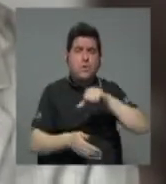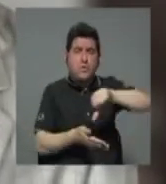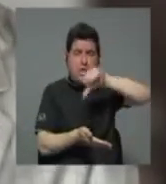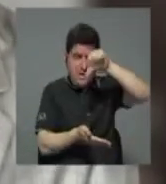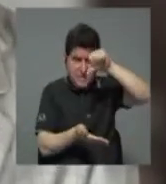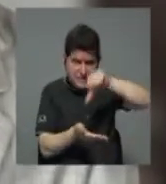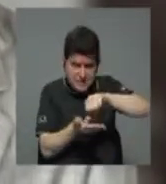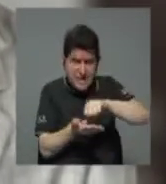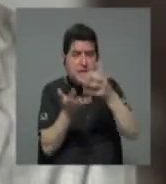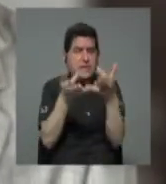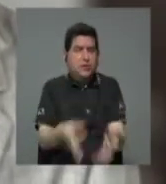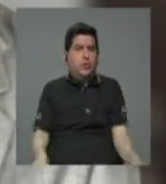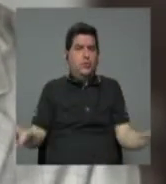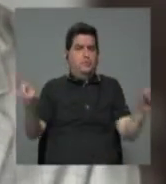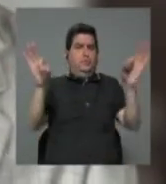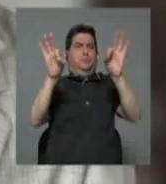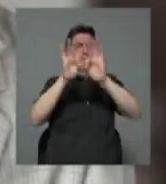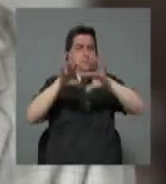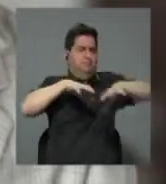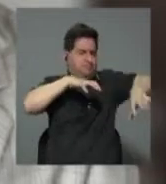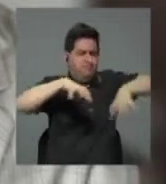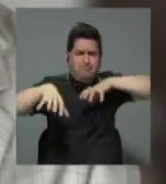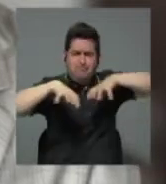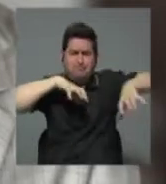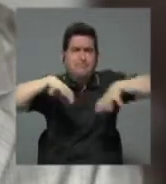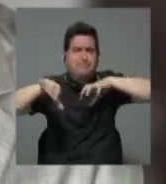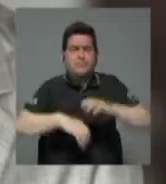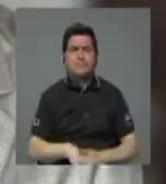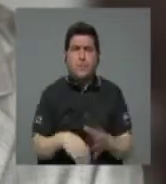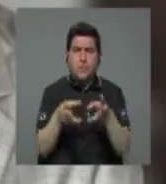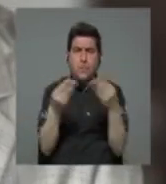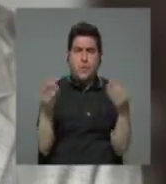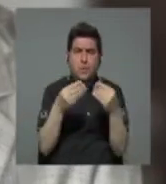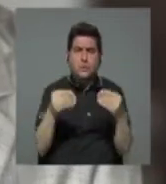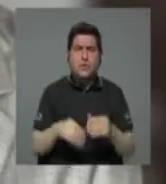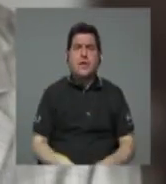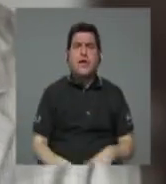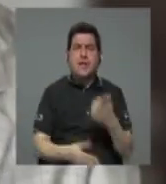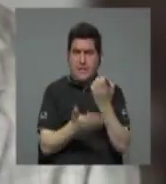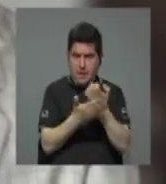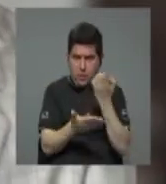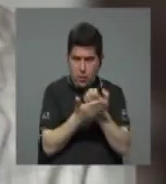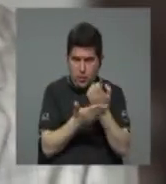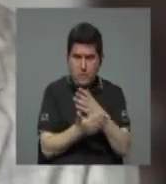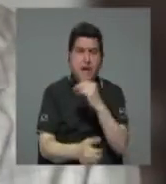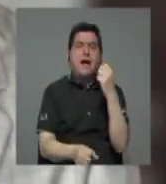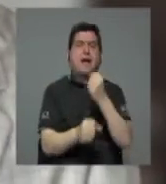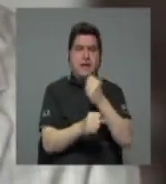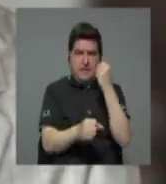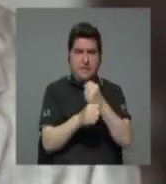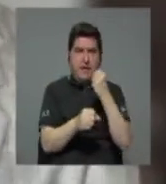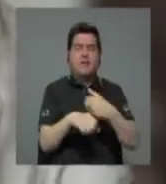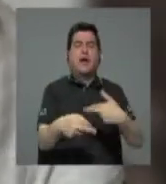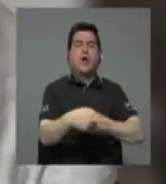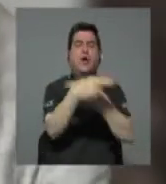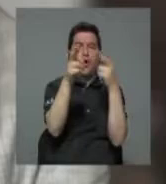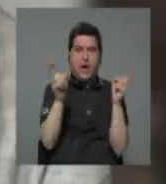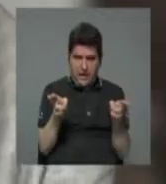centro muy importante y muy dinámico de generación de actividad económica y de empleo para la